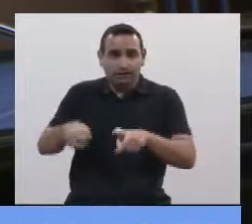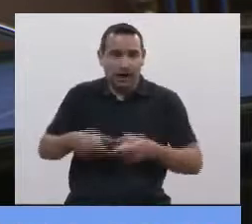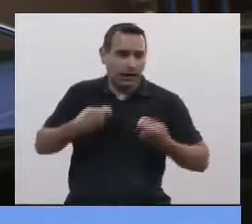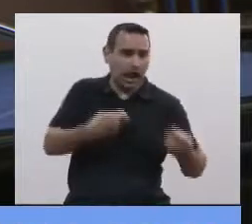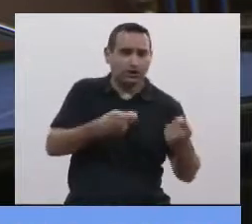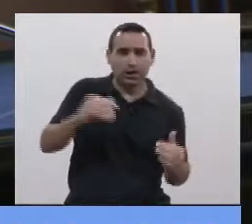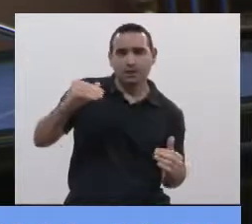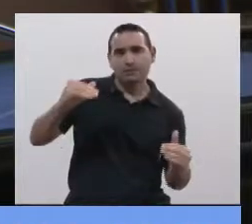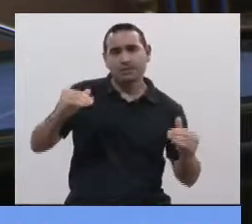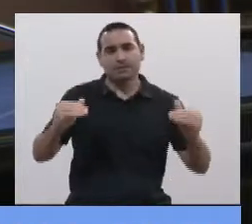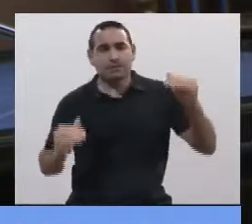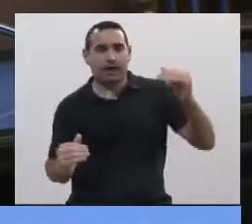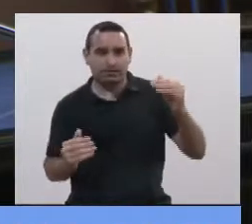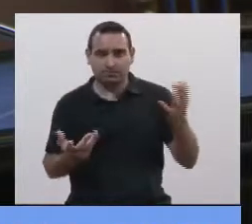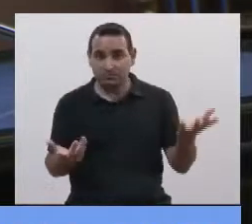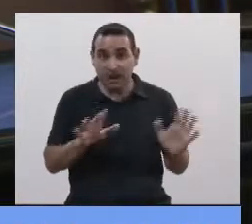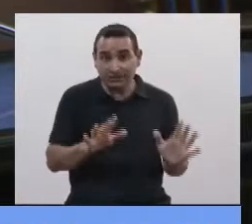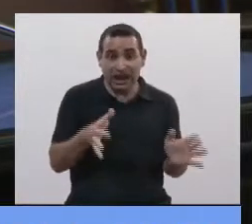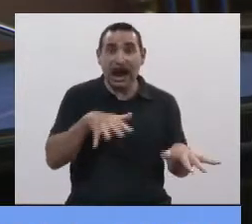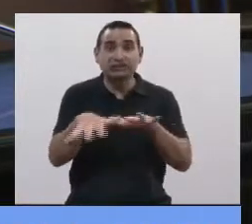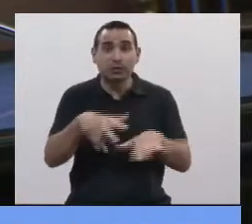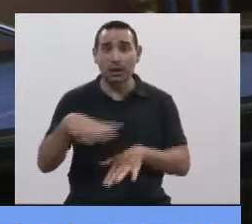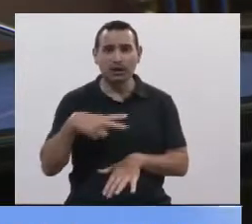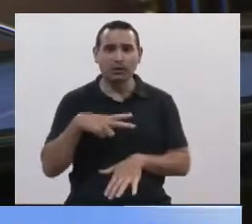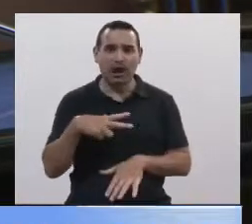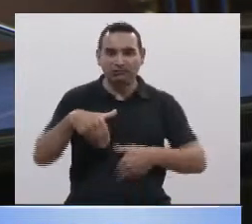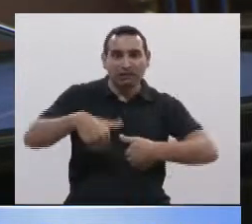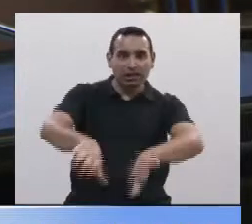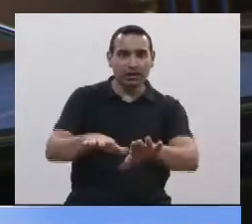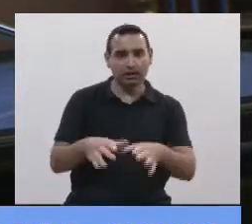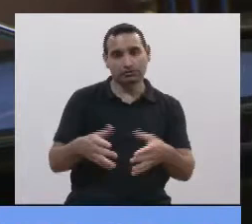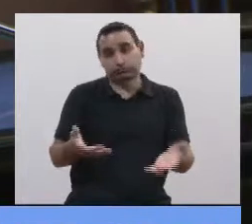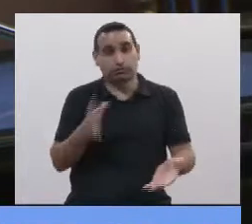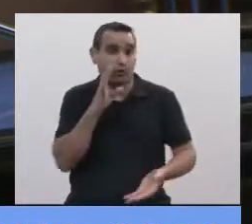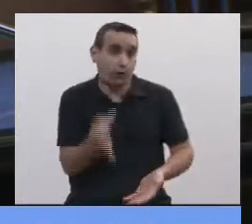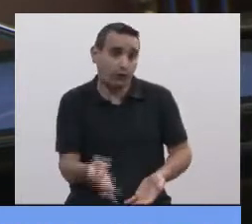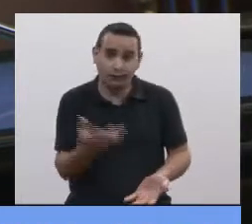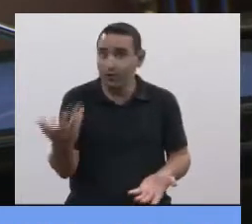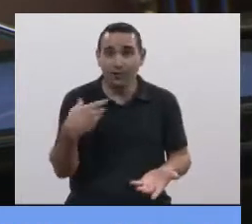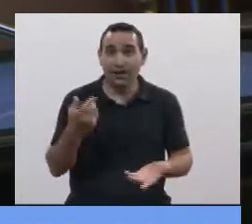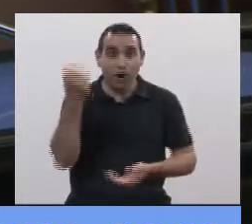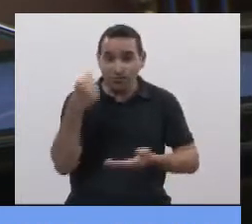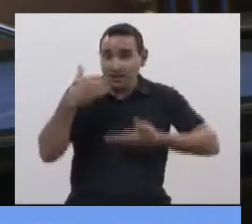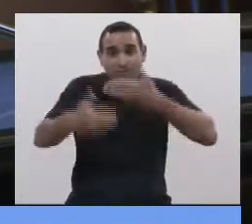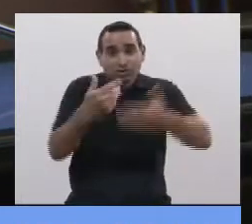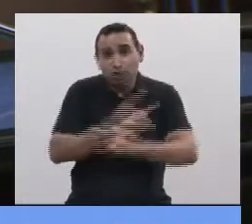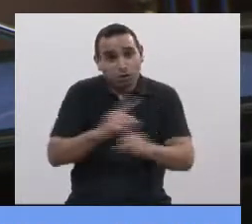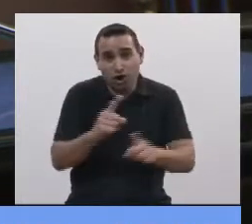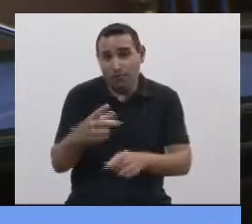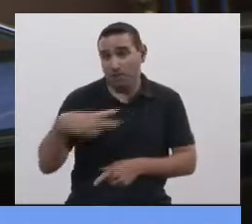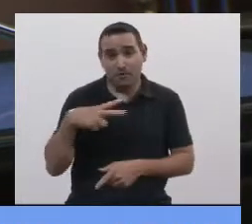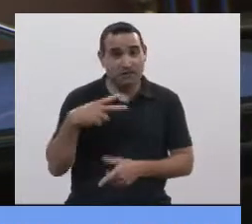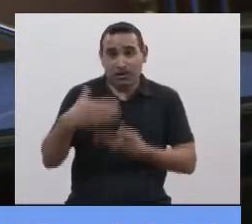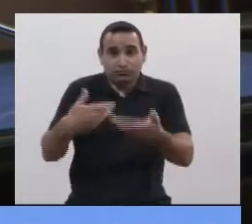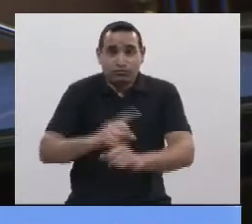si simultáneamente desalentamos la actividad privada, con mayor razón no va a haber crecimiento económico y vamos a tener